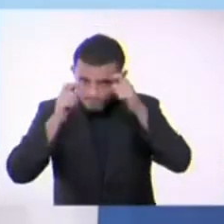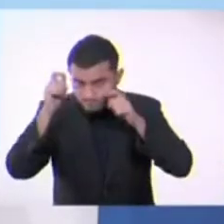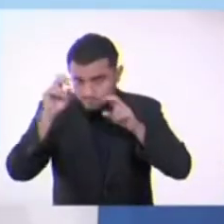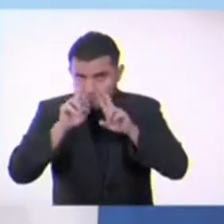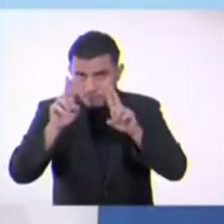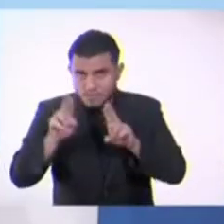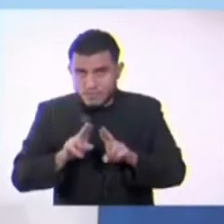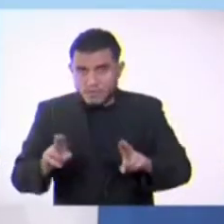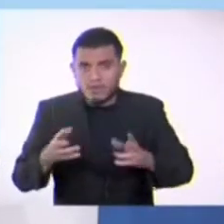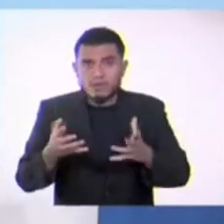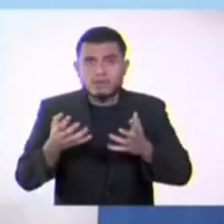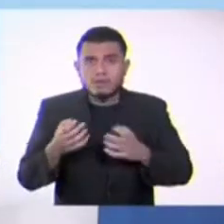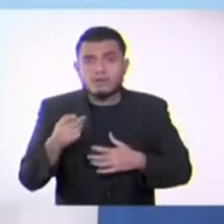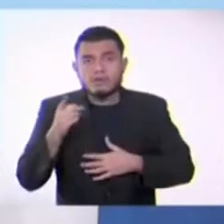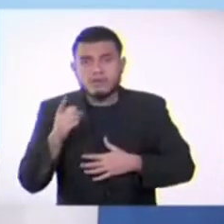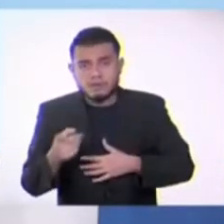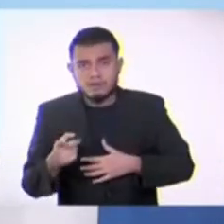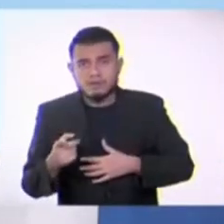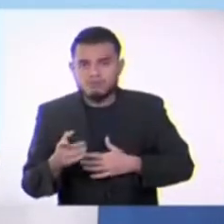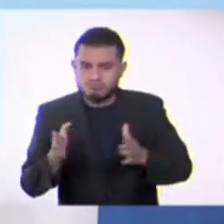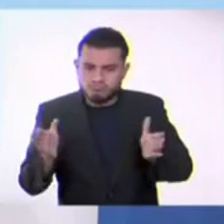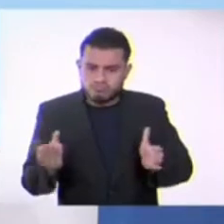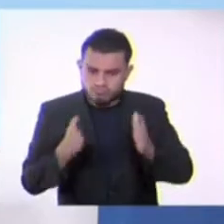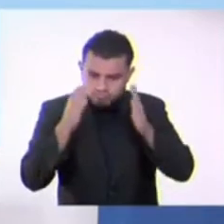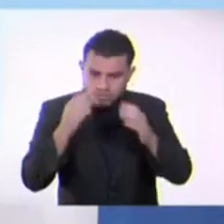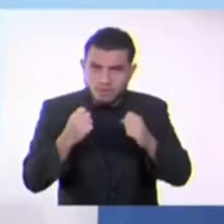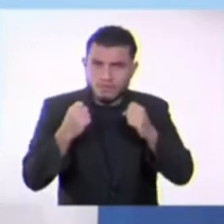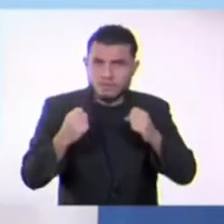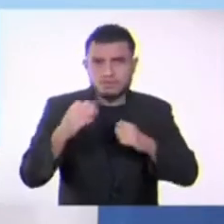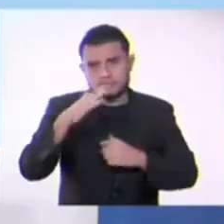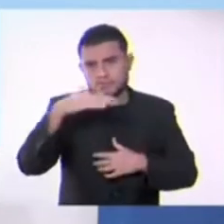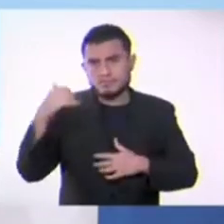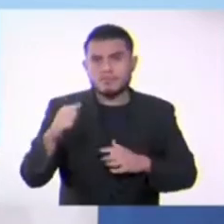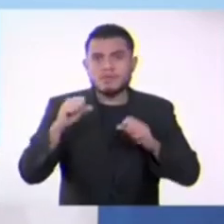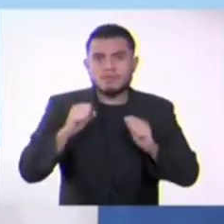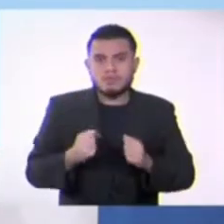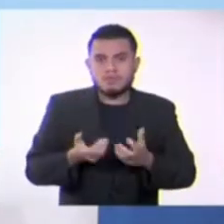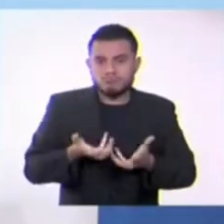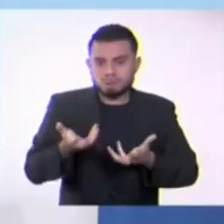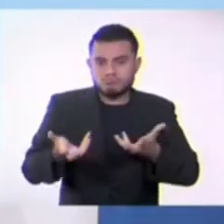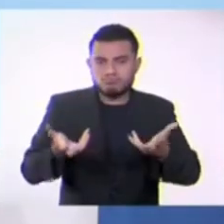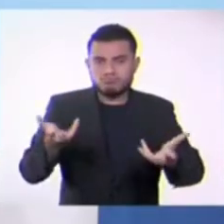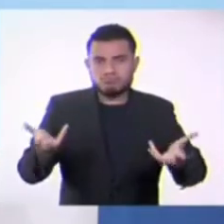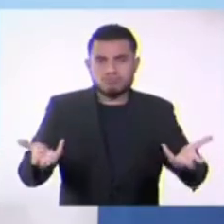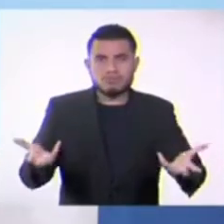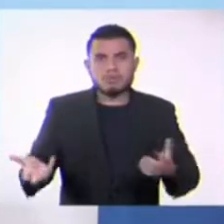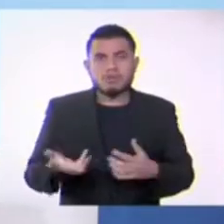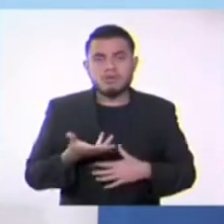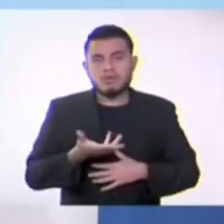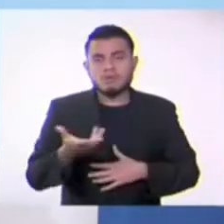de los países, comercialmente hablando, para poder hacer un contrapeso a lo que es la